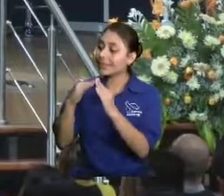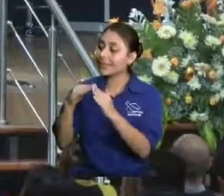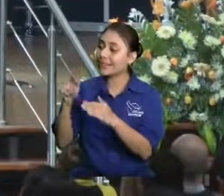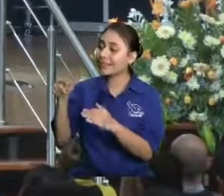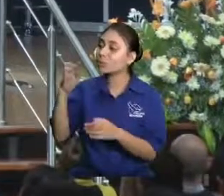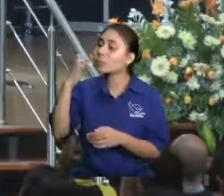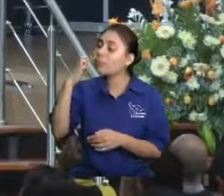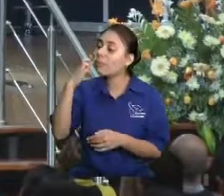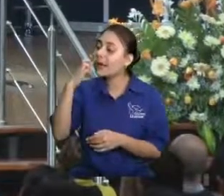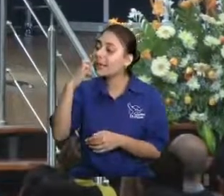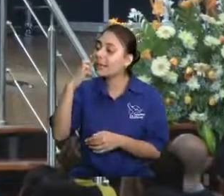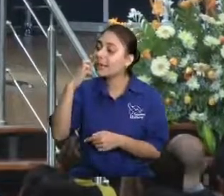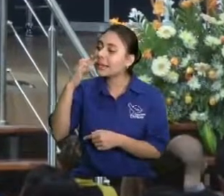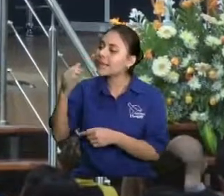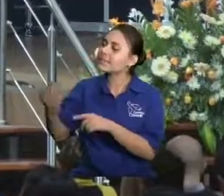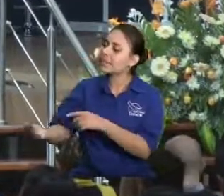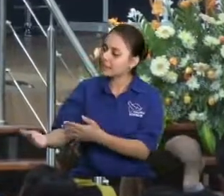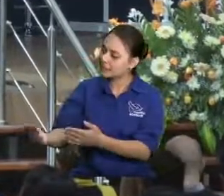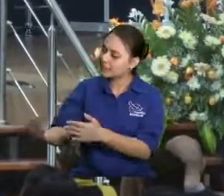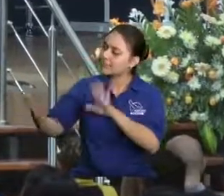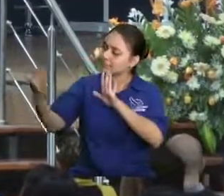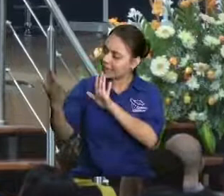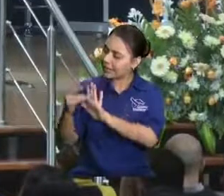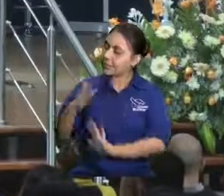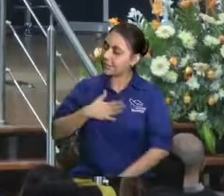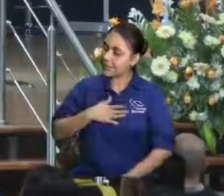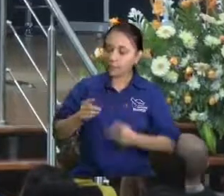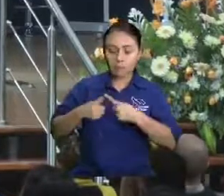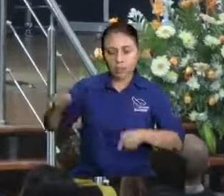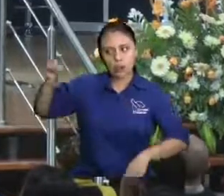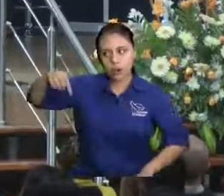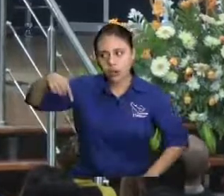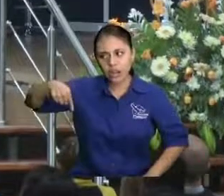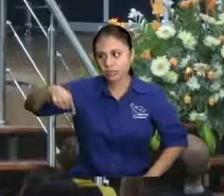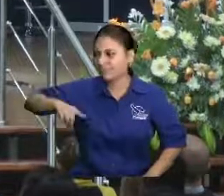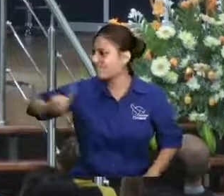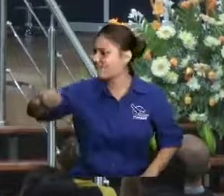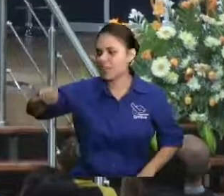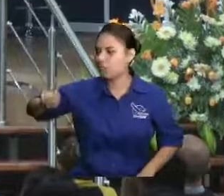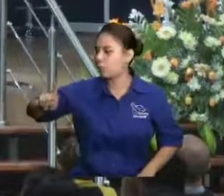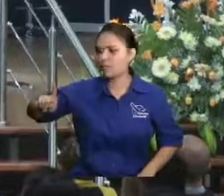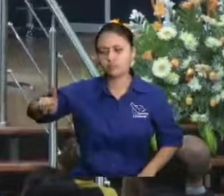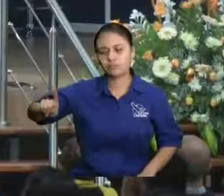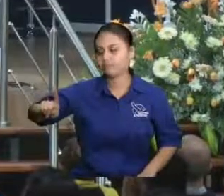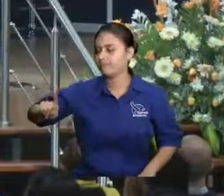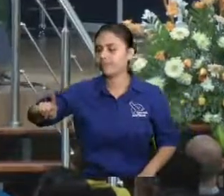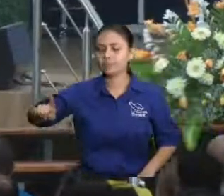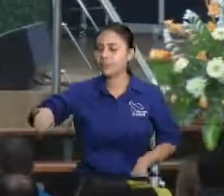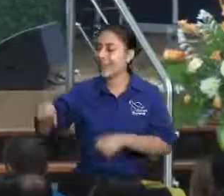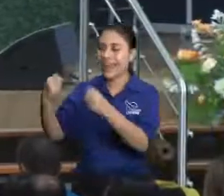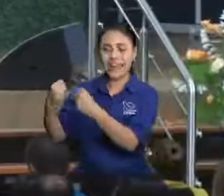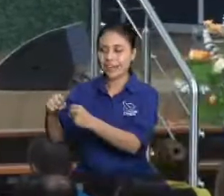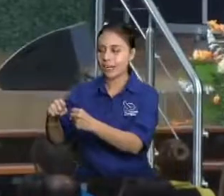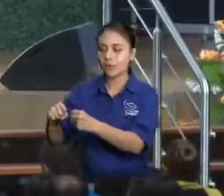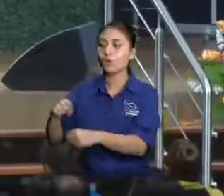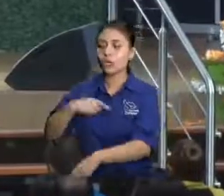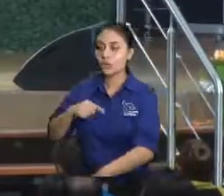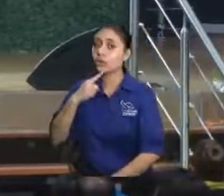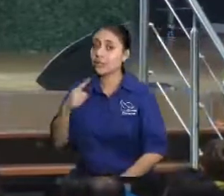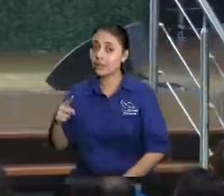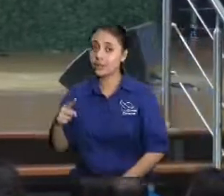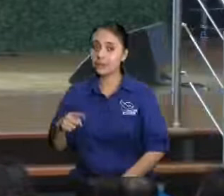siempre delante de mí, pero ahora, dijo el Señor, nunca yo tal haga. ¡Ja! ¿Está serio?